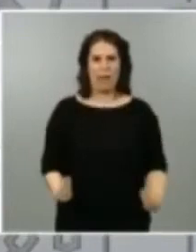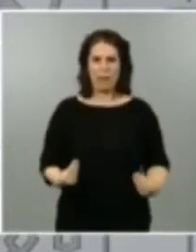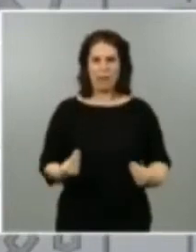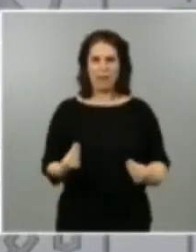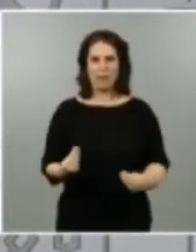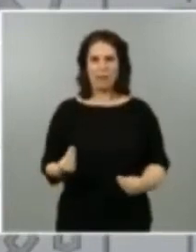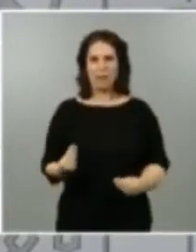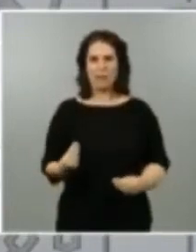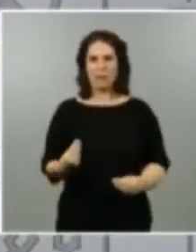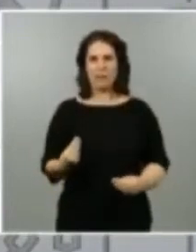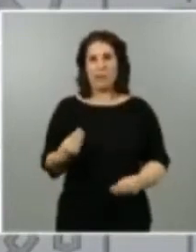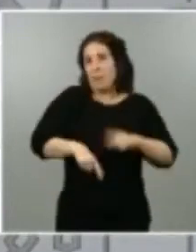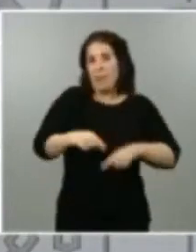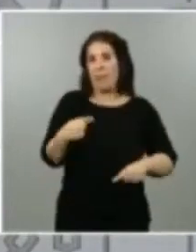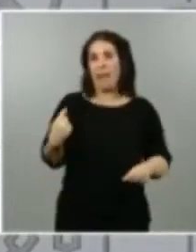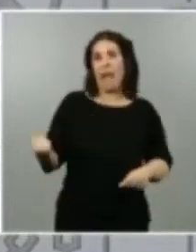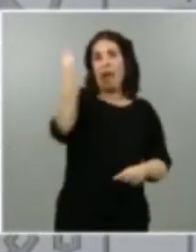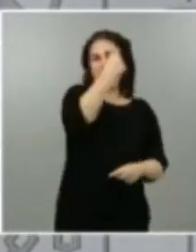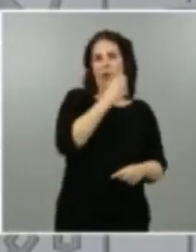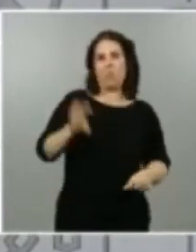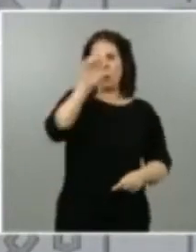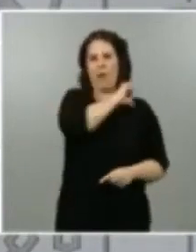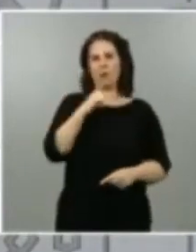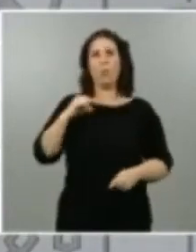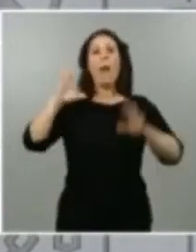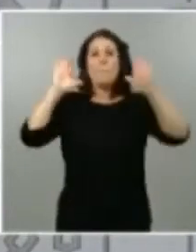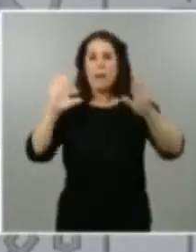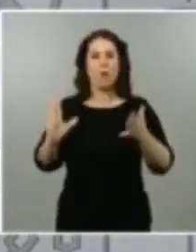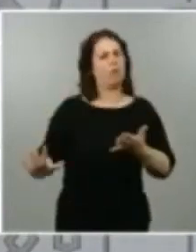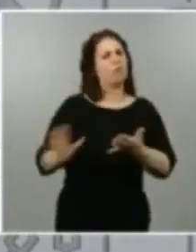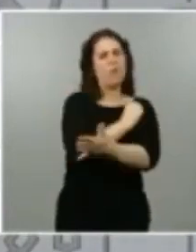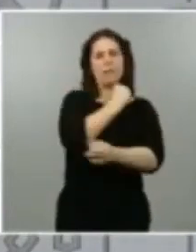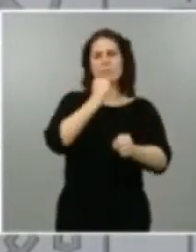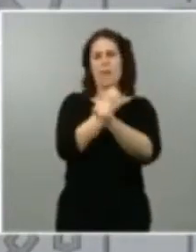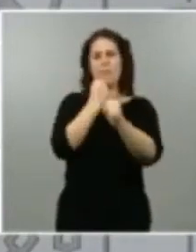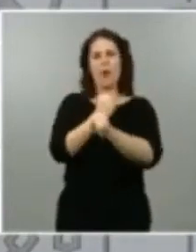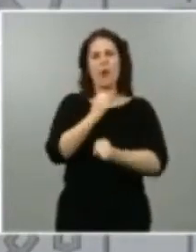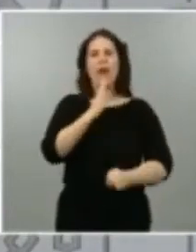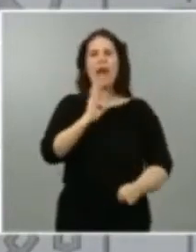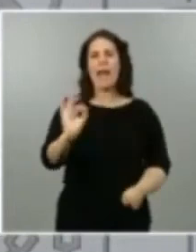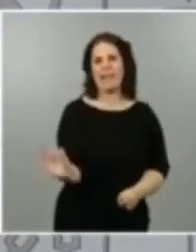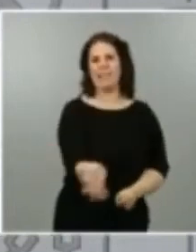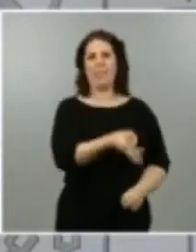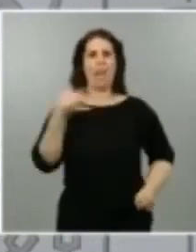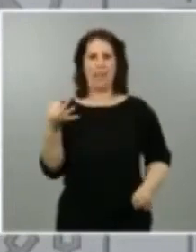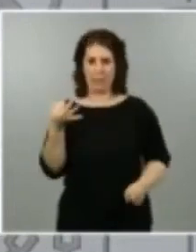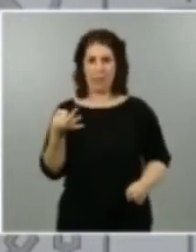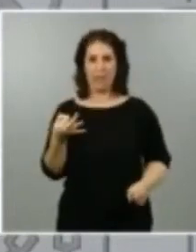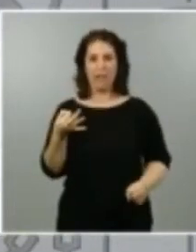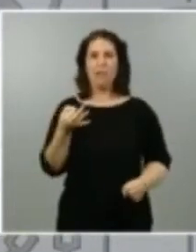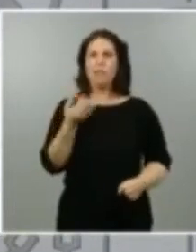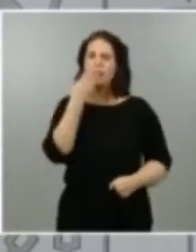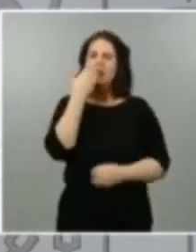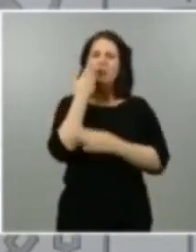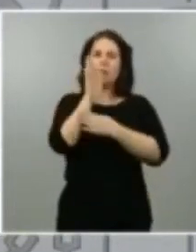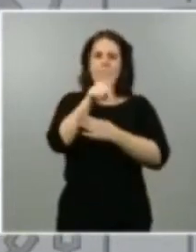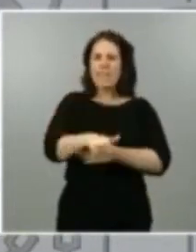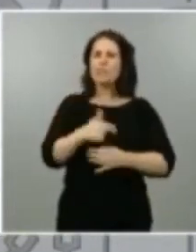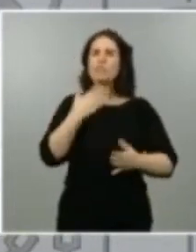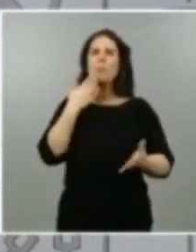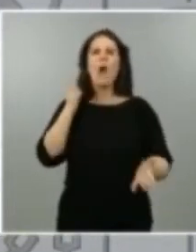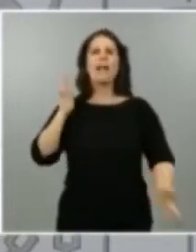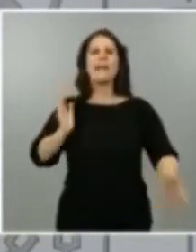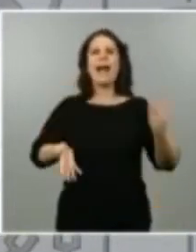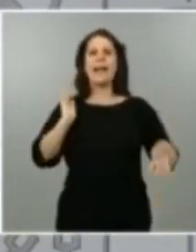autónomas ha hecho un trabajo excelente y me gustaría por favor que no plantean esto como una carrera esto no es una cuestión de aprobar suspender esto es una cuestión de acabar con la